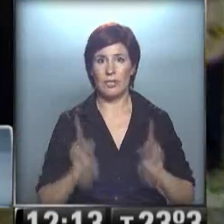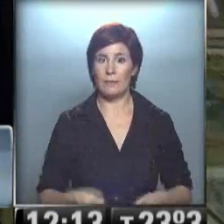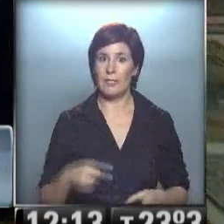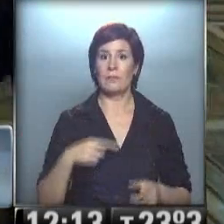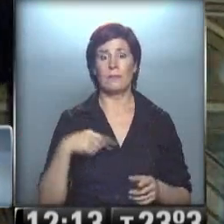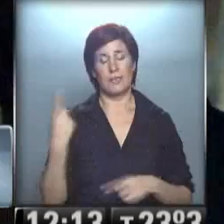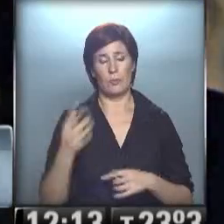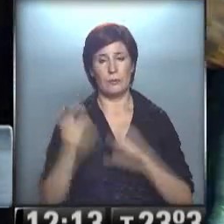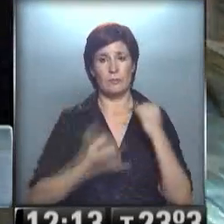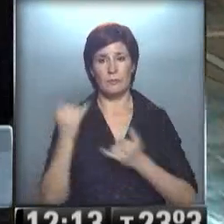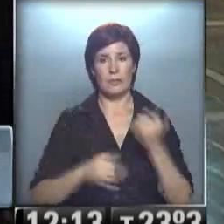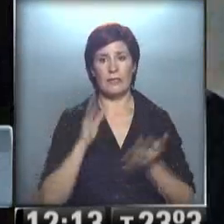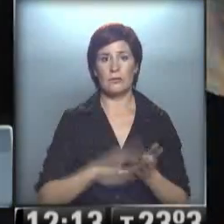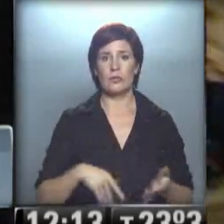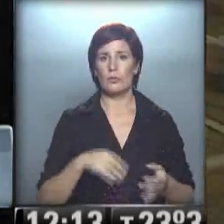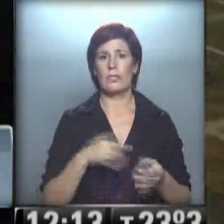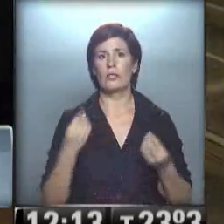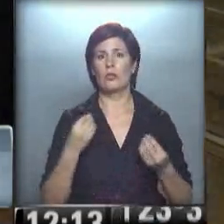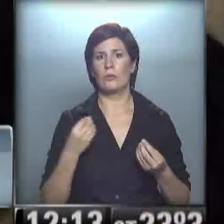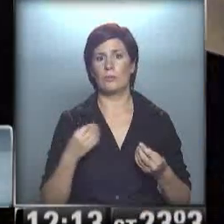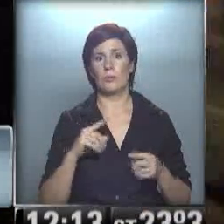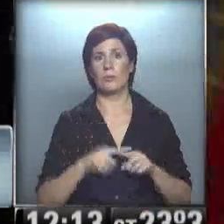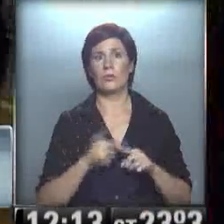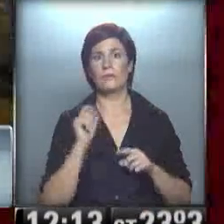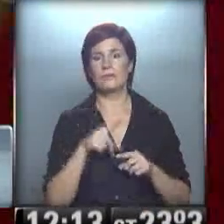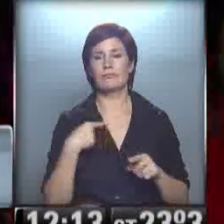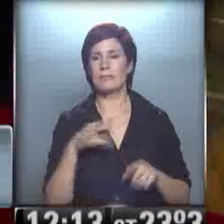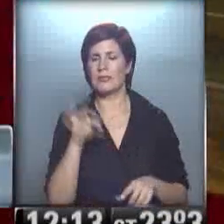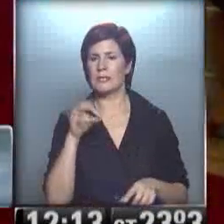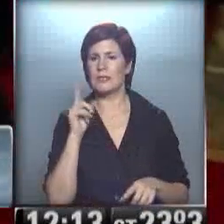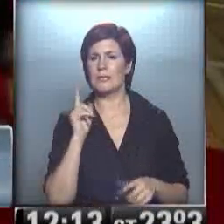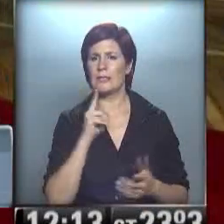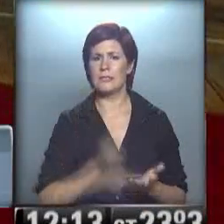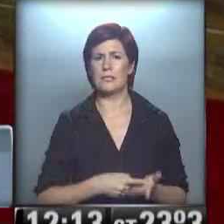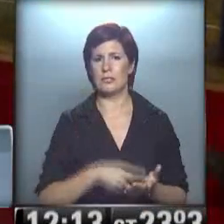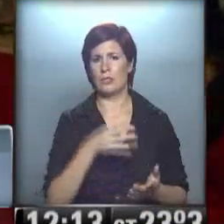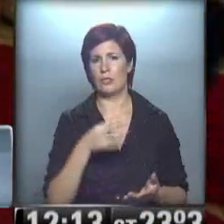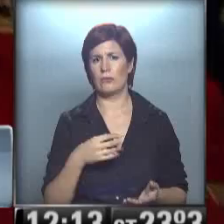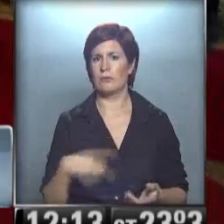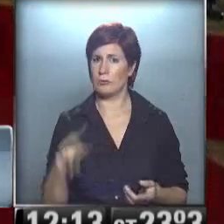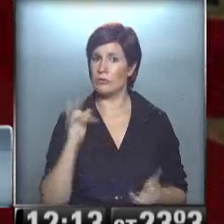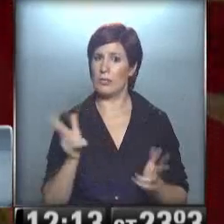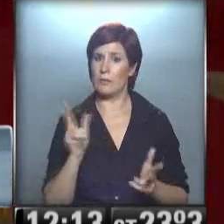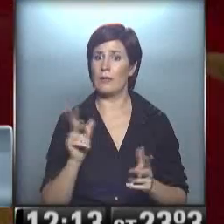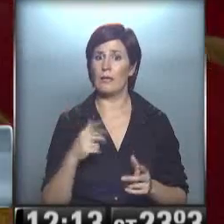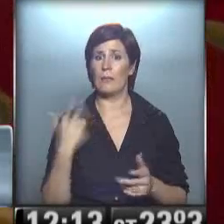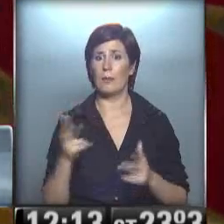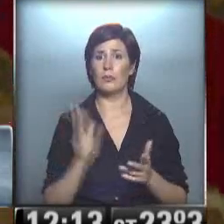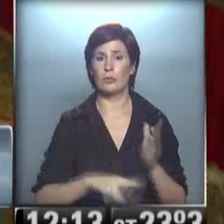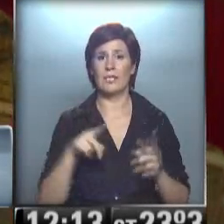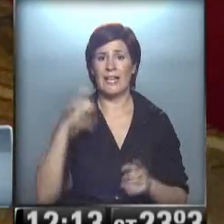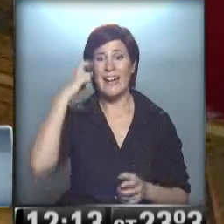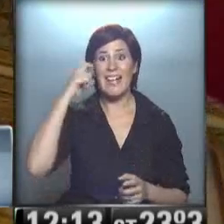llegada. Uno de los grandes temas políticos de los últimos días, claro, porque estamos hablando de alguien de extracción radical,